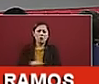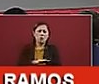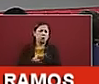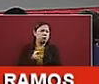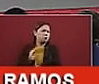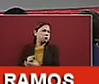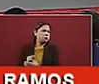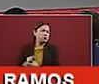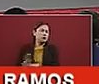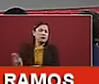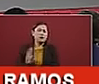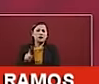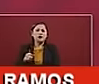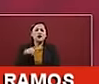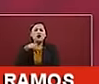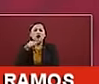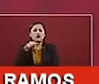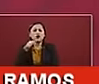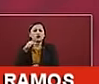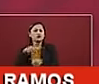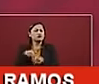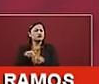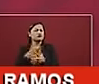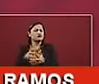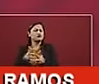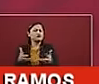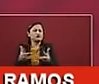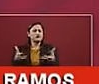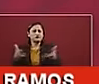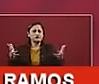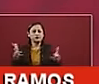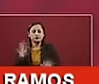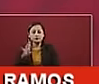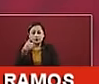corrupción te voy a dar un dato